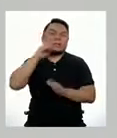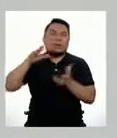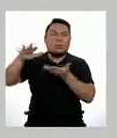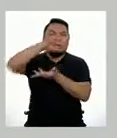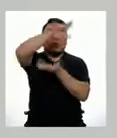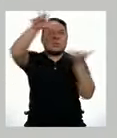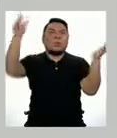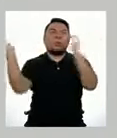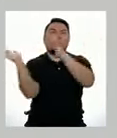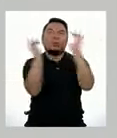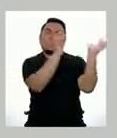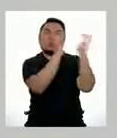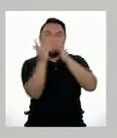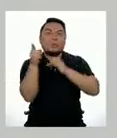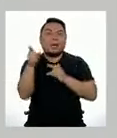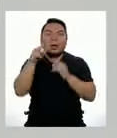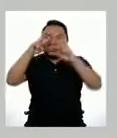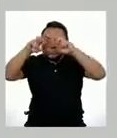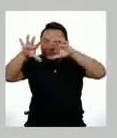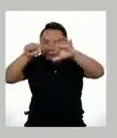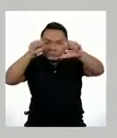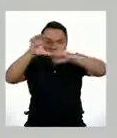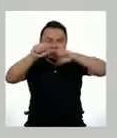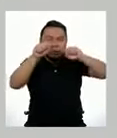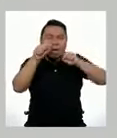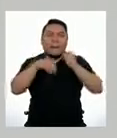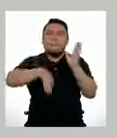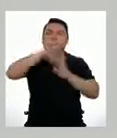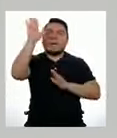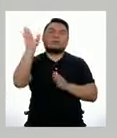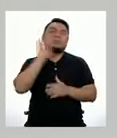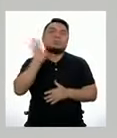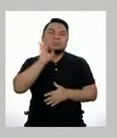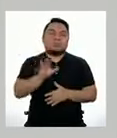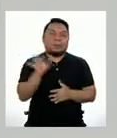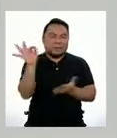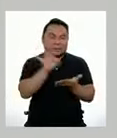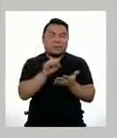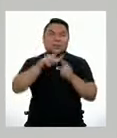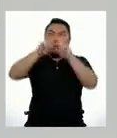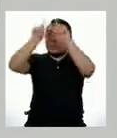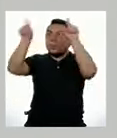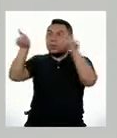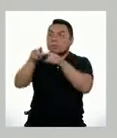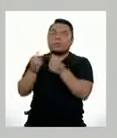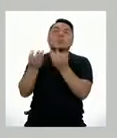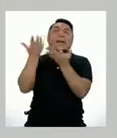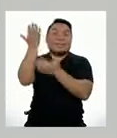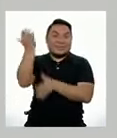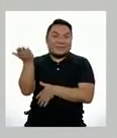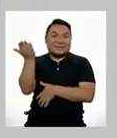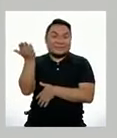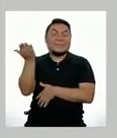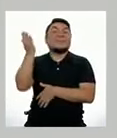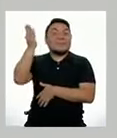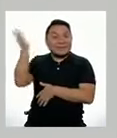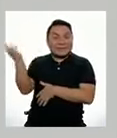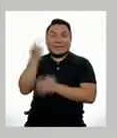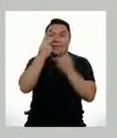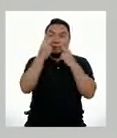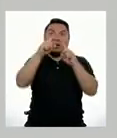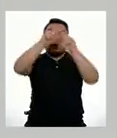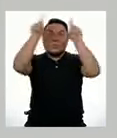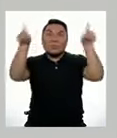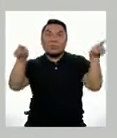se encuentran en el aire de Cusco y qué porcentajes representan de la totalidad de contaminantes. Entre los que podemos ver en